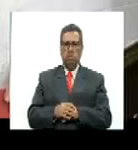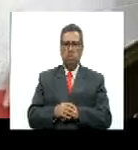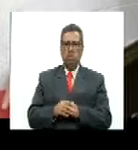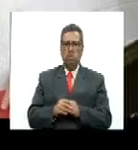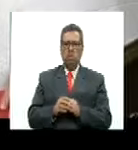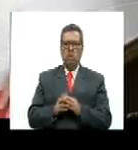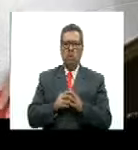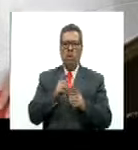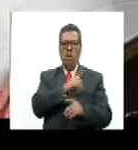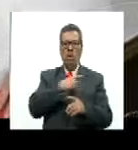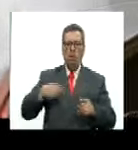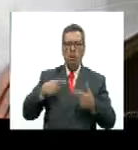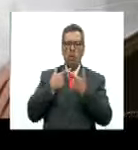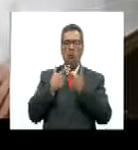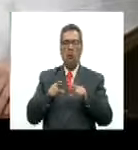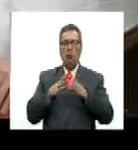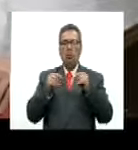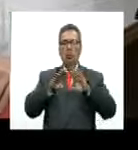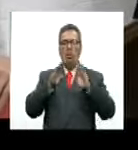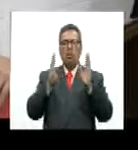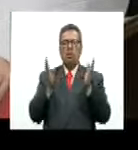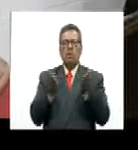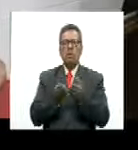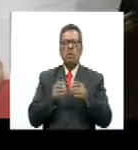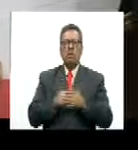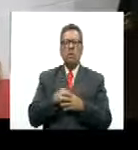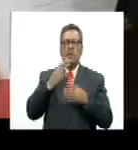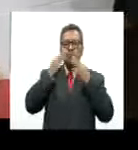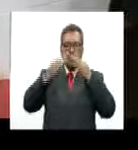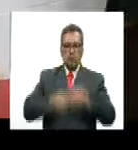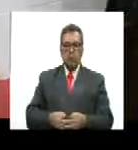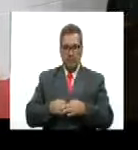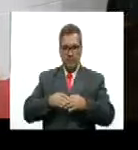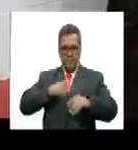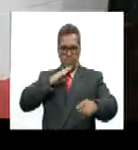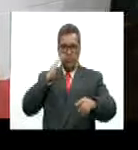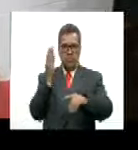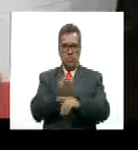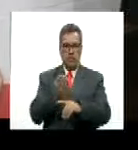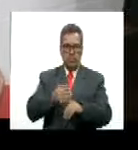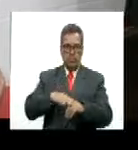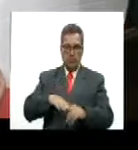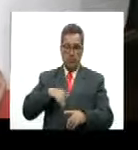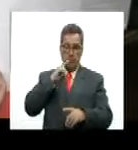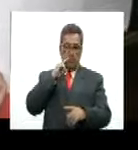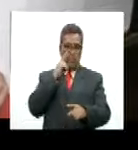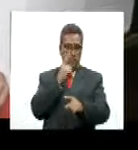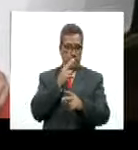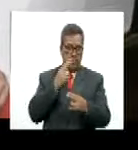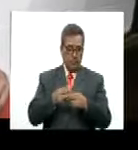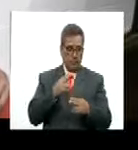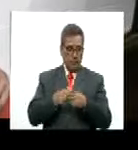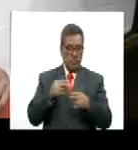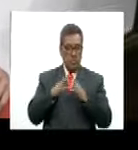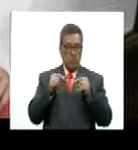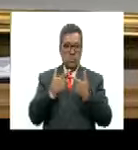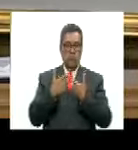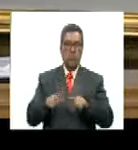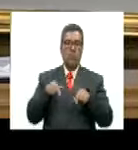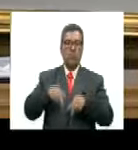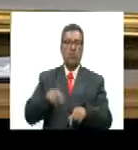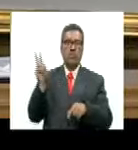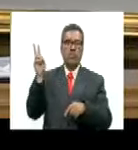las ansias de libertad del mundo entero, la verdadera dictadura que amenaza la libertad de la